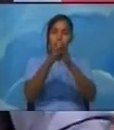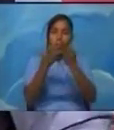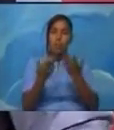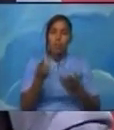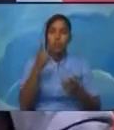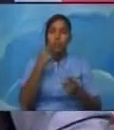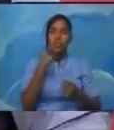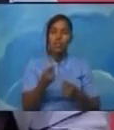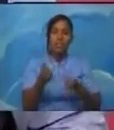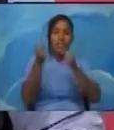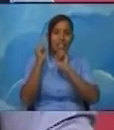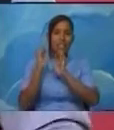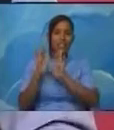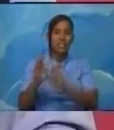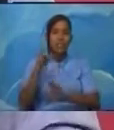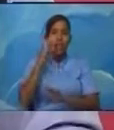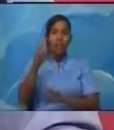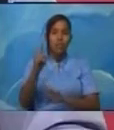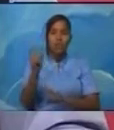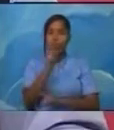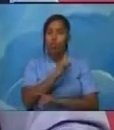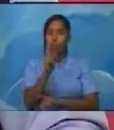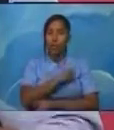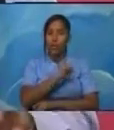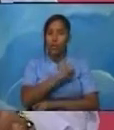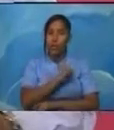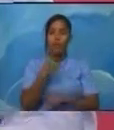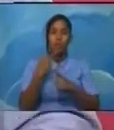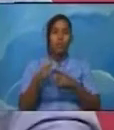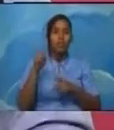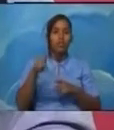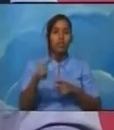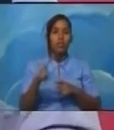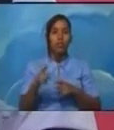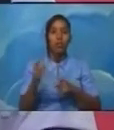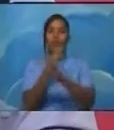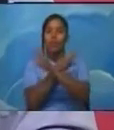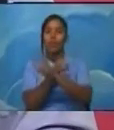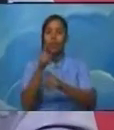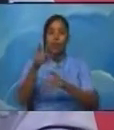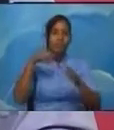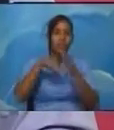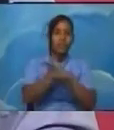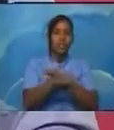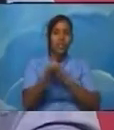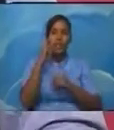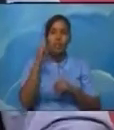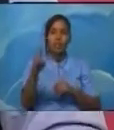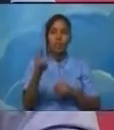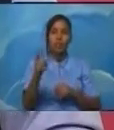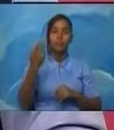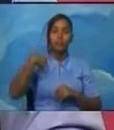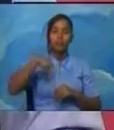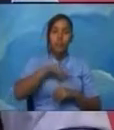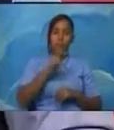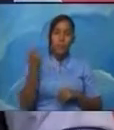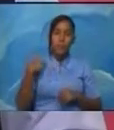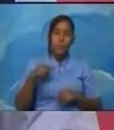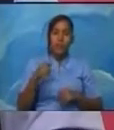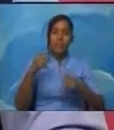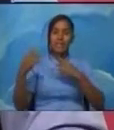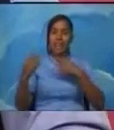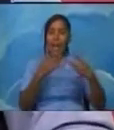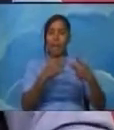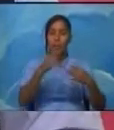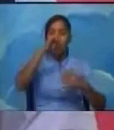manda a resistir al enemigo. No temerle, pero tampoco estando metiéndose en el terreno del enemigo. Nosotros tenemos las